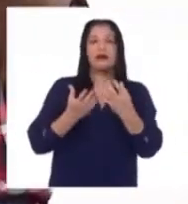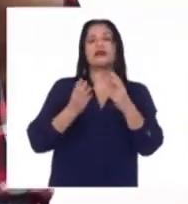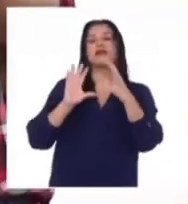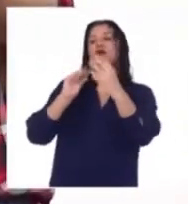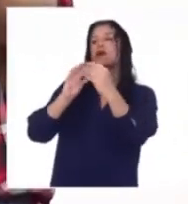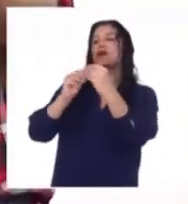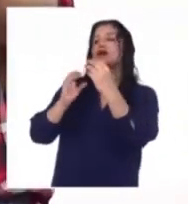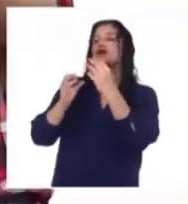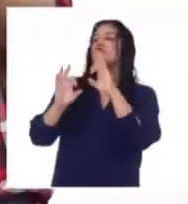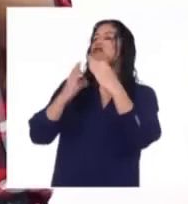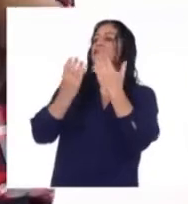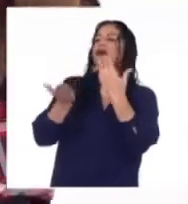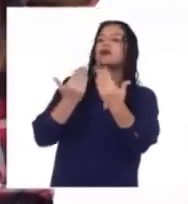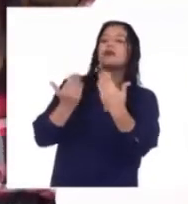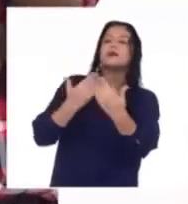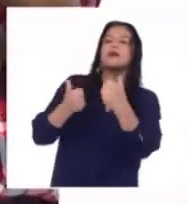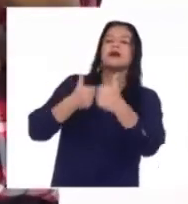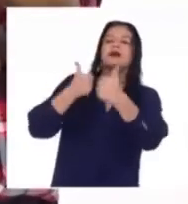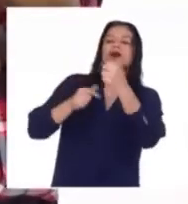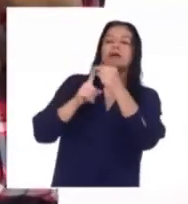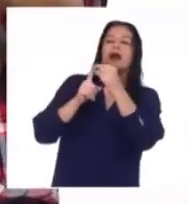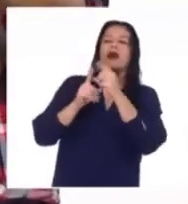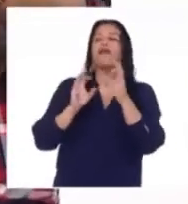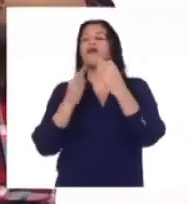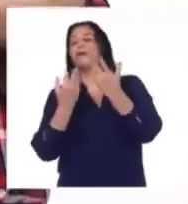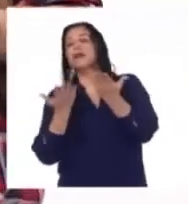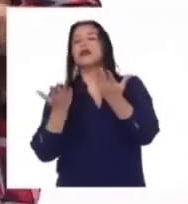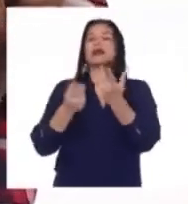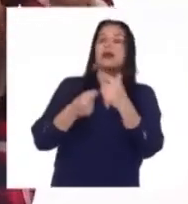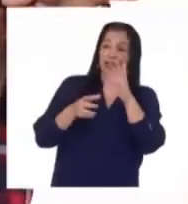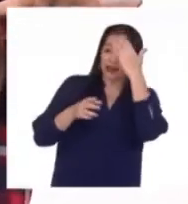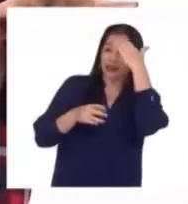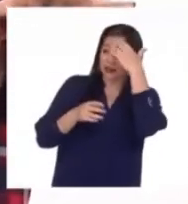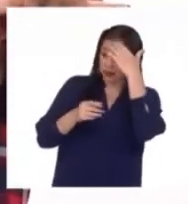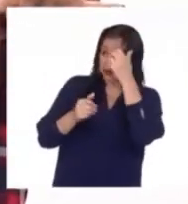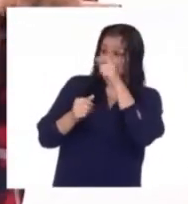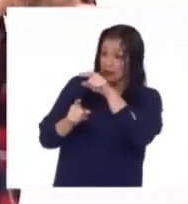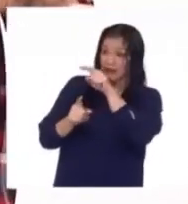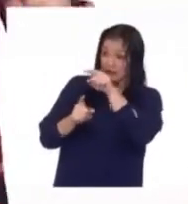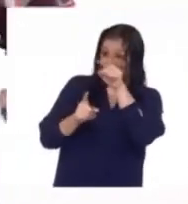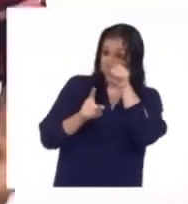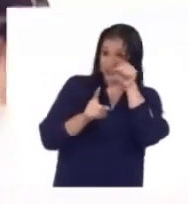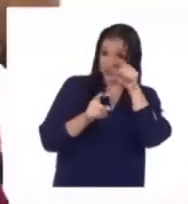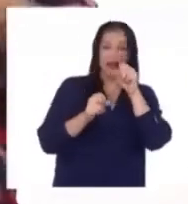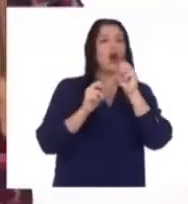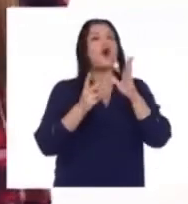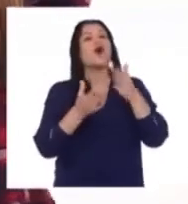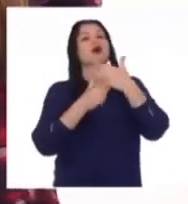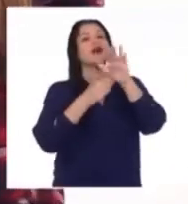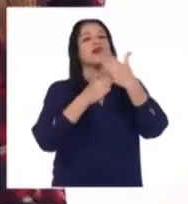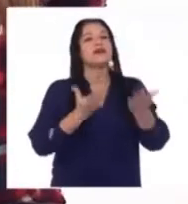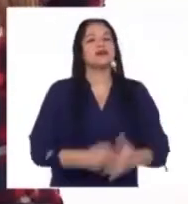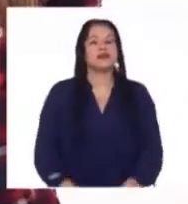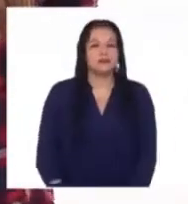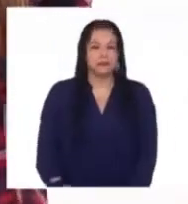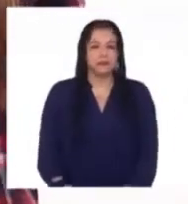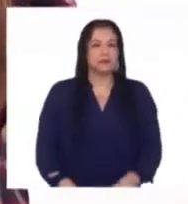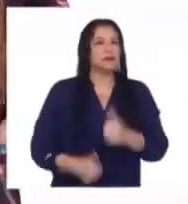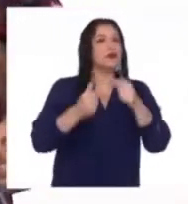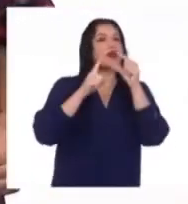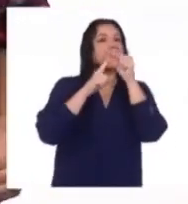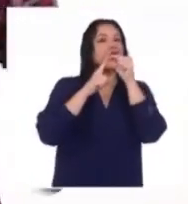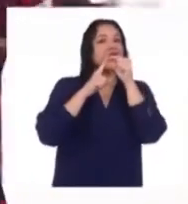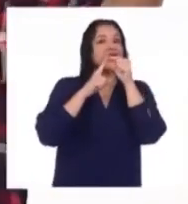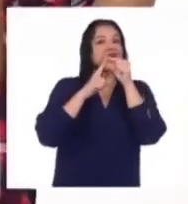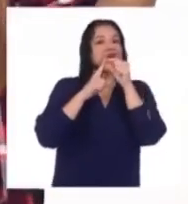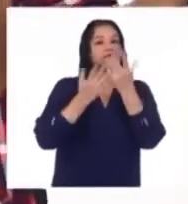en su casa, con los familiares. ¿Todos la tienen? ¿La cogieron? Ok, vamos a compartirla entonces. Y la palabra